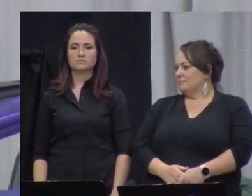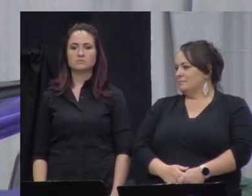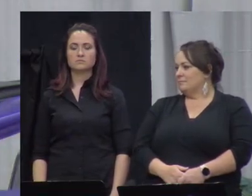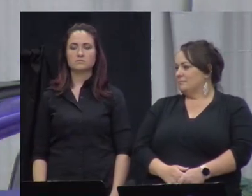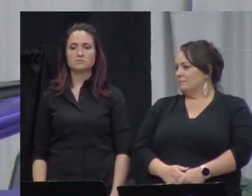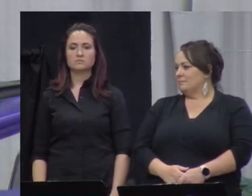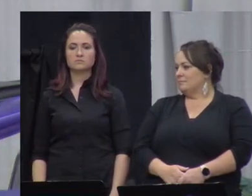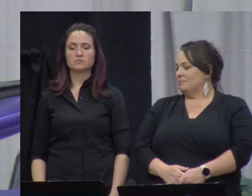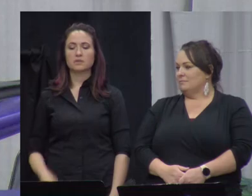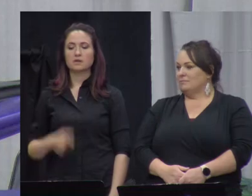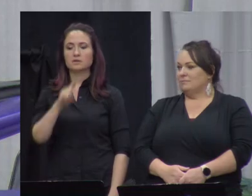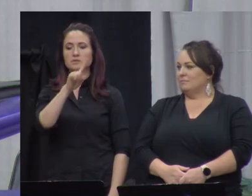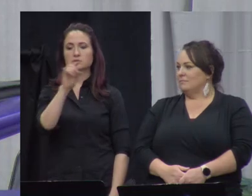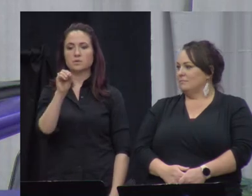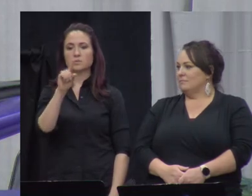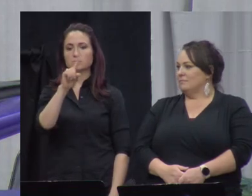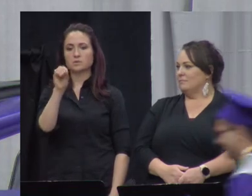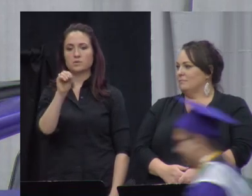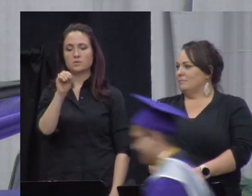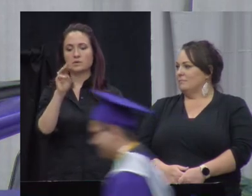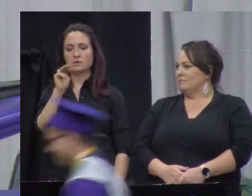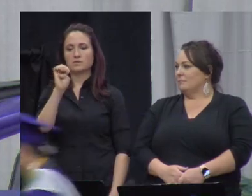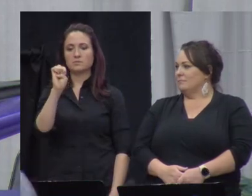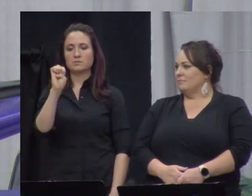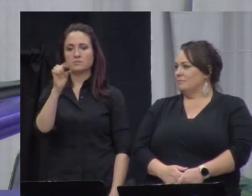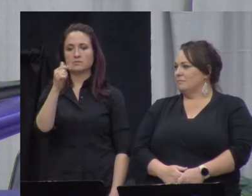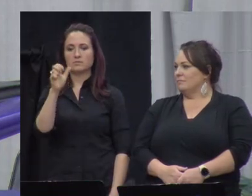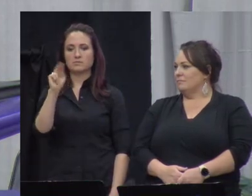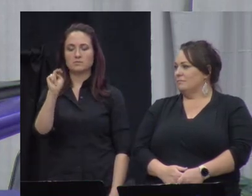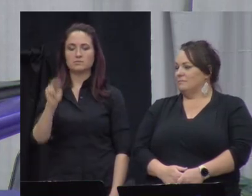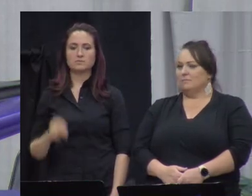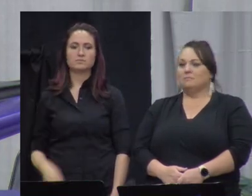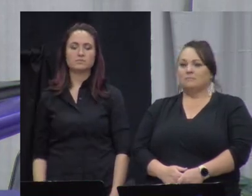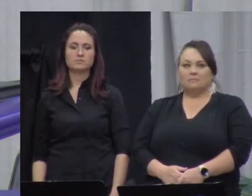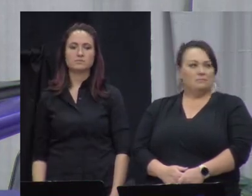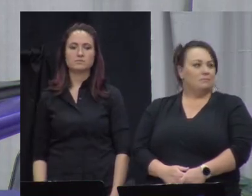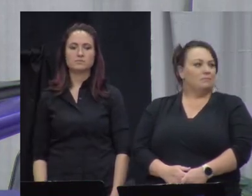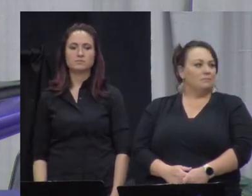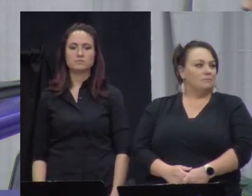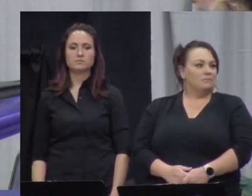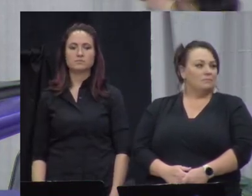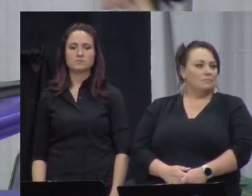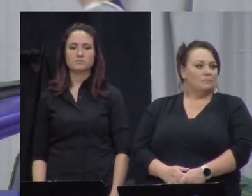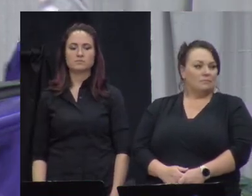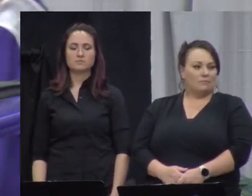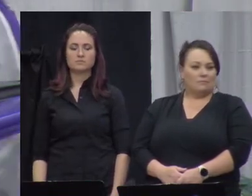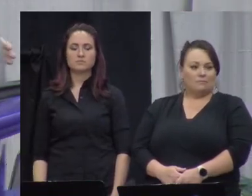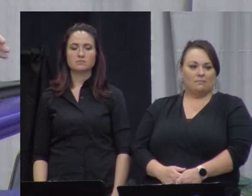Zozo Megan.